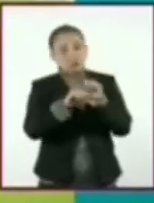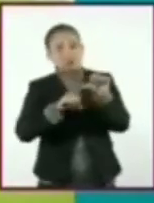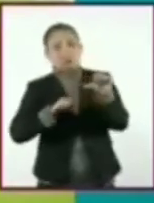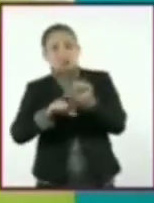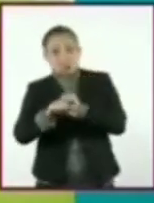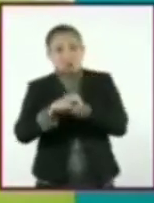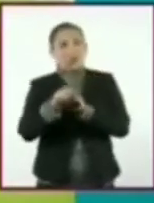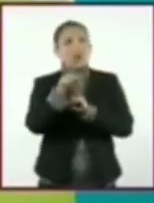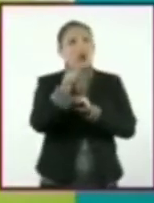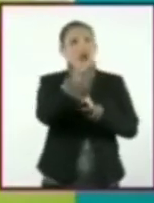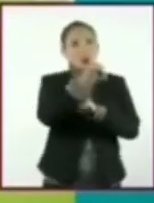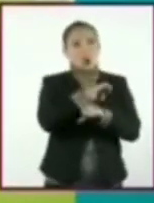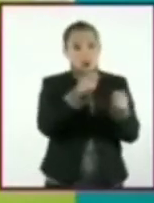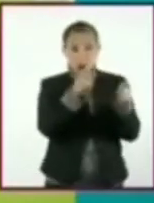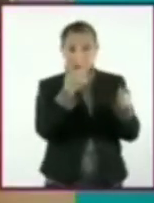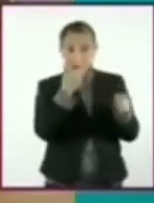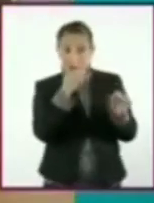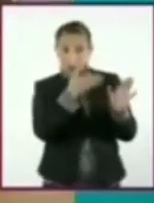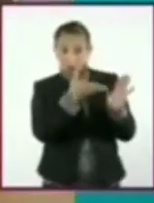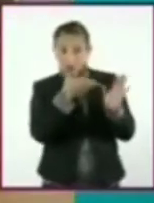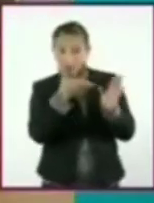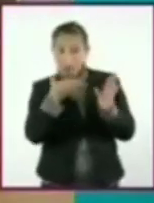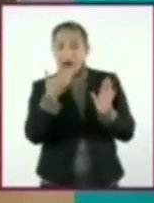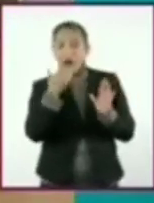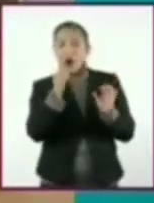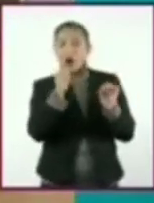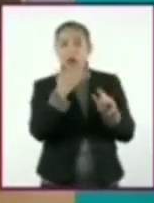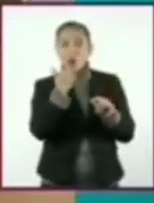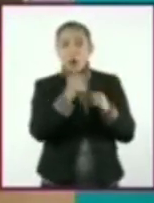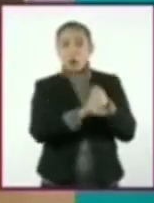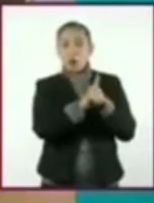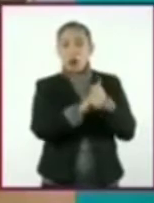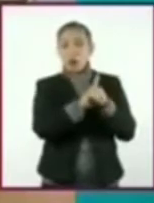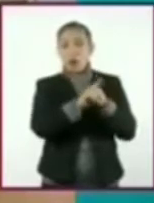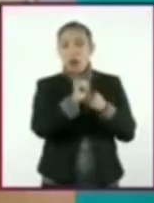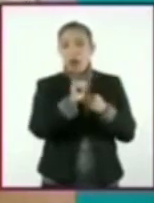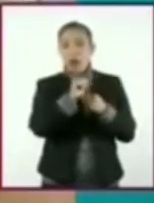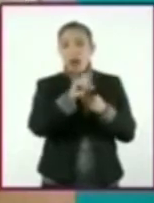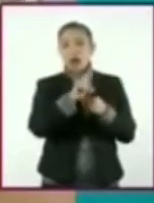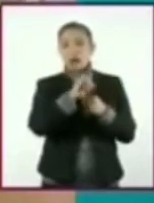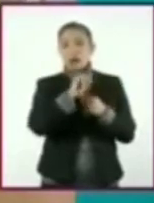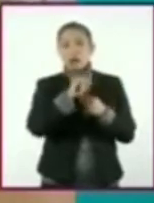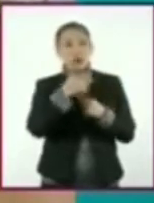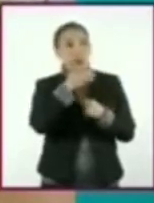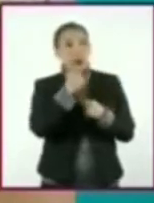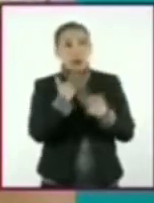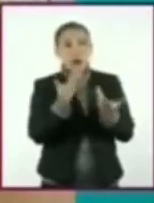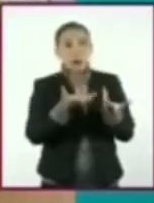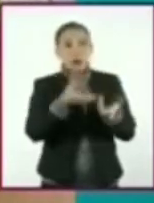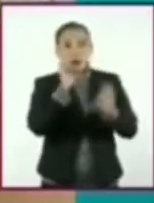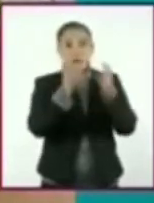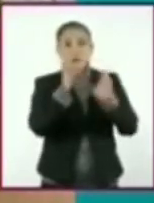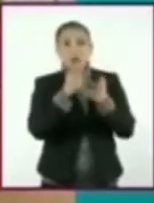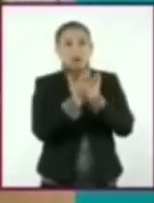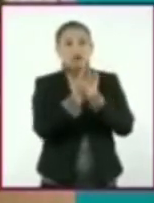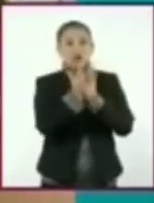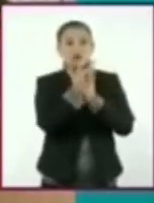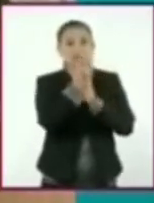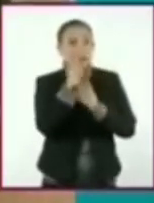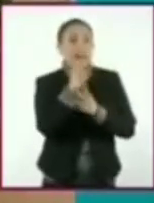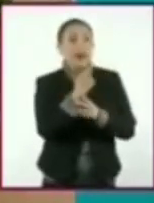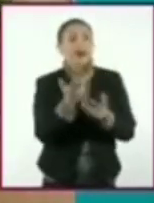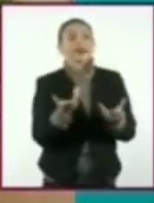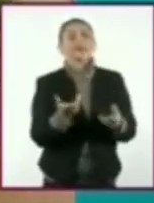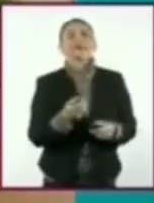puede controlar esto, es como, pues no tiene un problema grave. Si no puede controlar esto de las 3 copas,